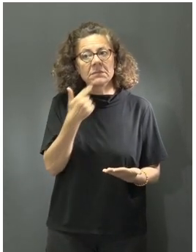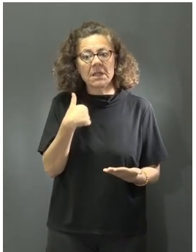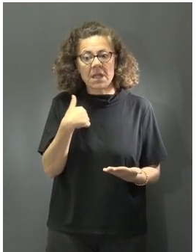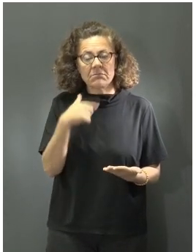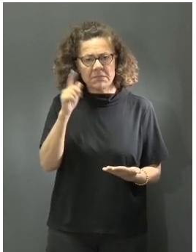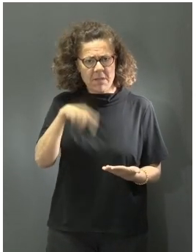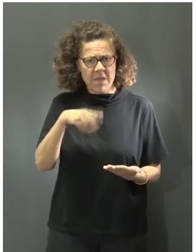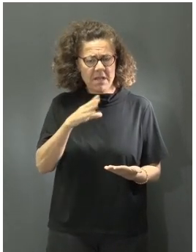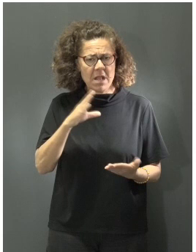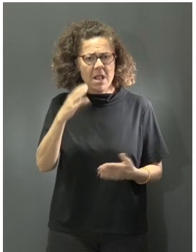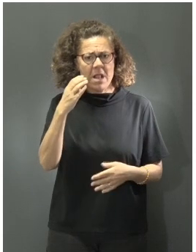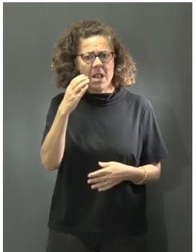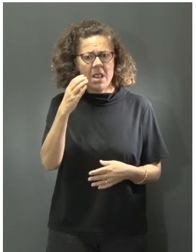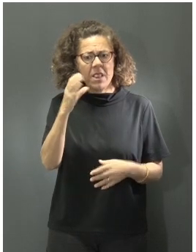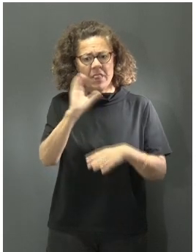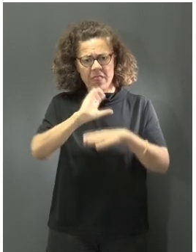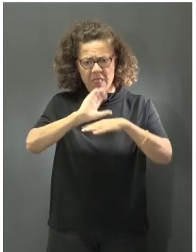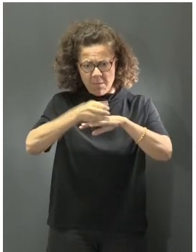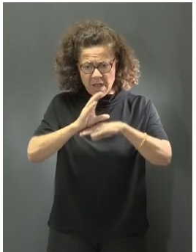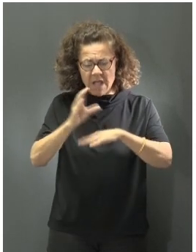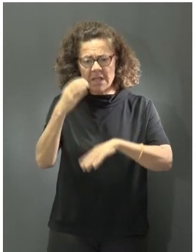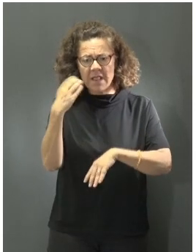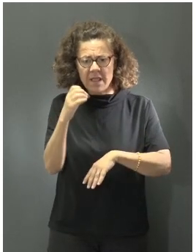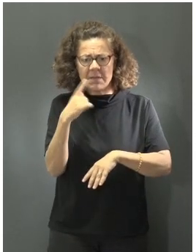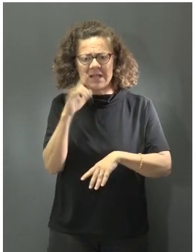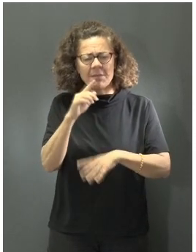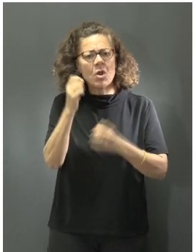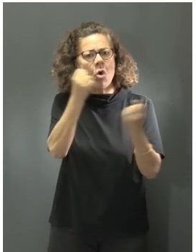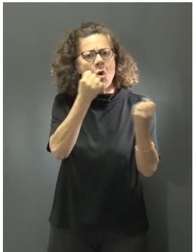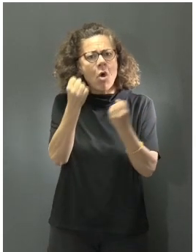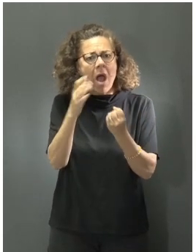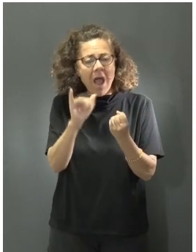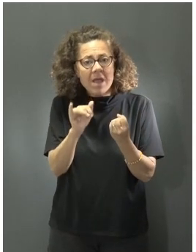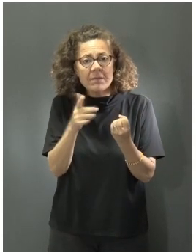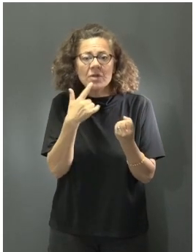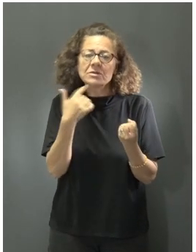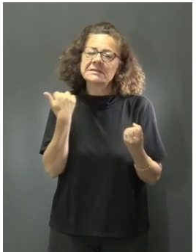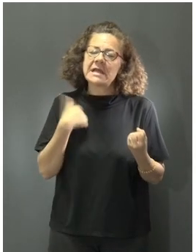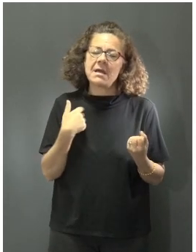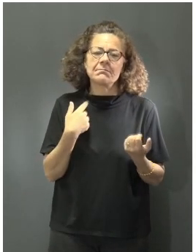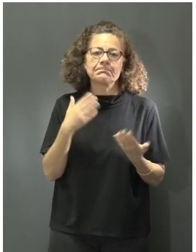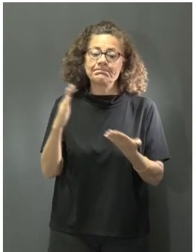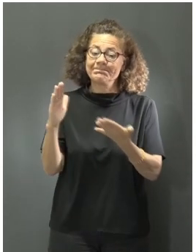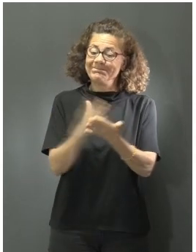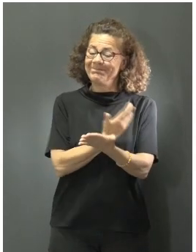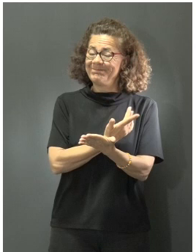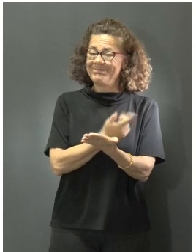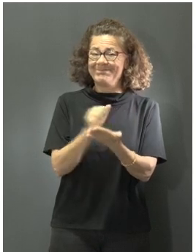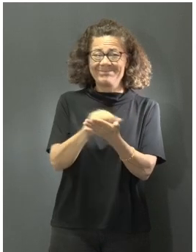ha hecho, el CEAPAD los ha hecho, las organizaciones también, ¿no? Pero ya es muy difícil de